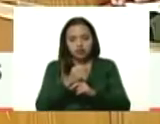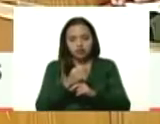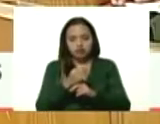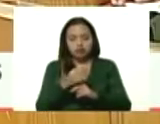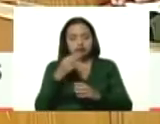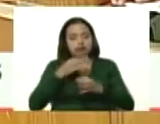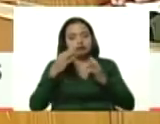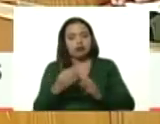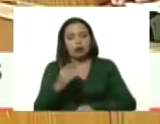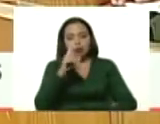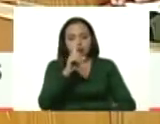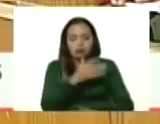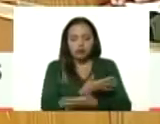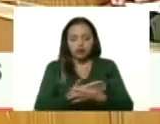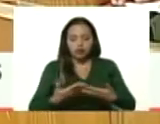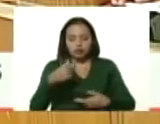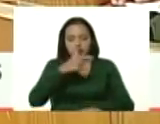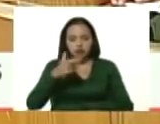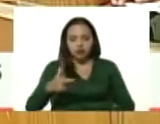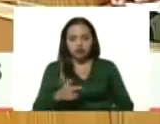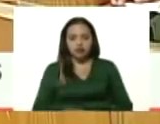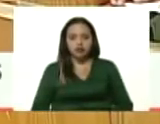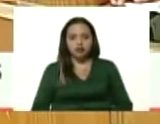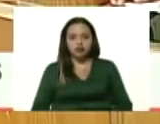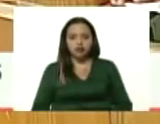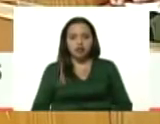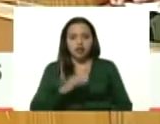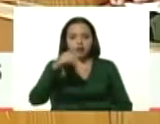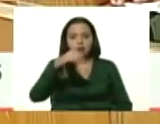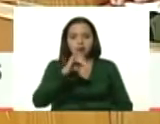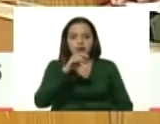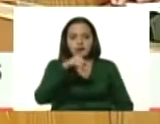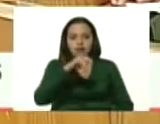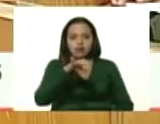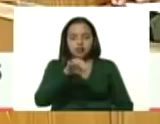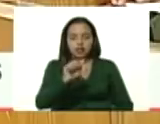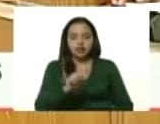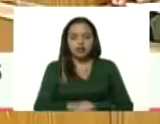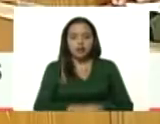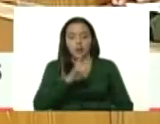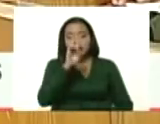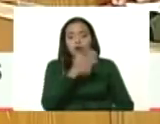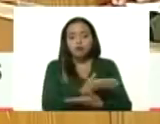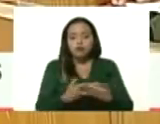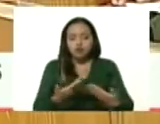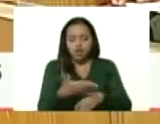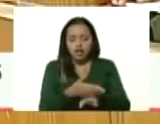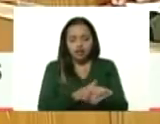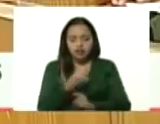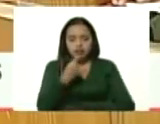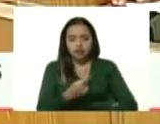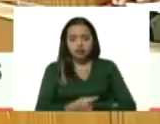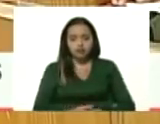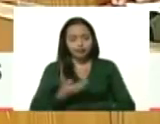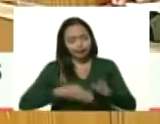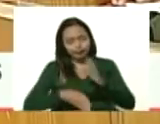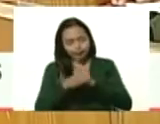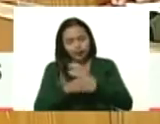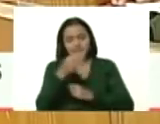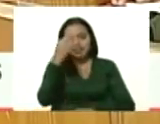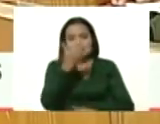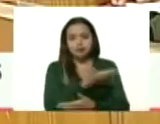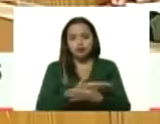increíbles, 1 millón de milicianos y milicianas, 1.5 millones, 2 millones, dijimos, increíble. Dije, rumbo a los